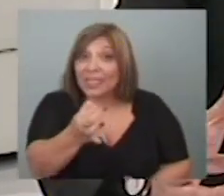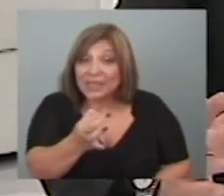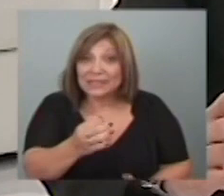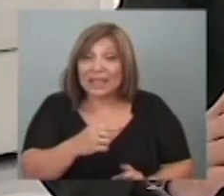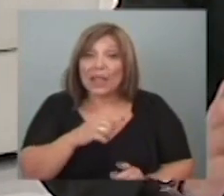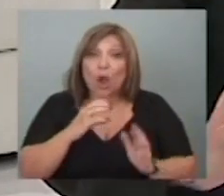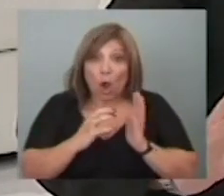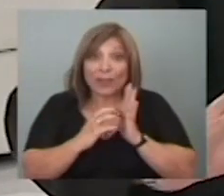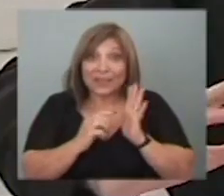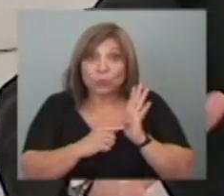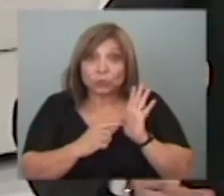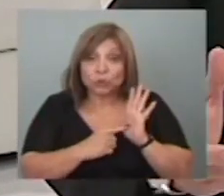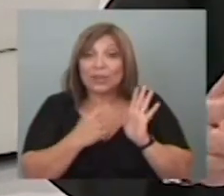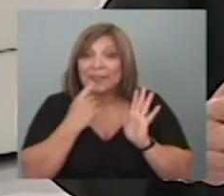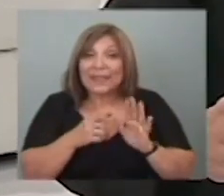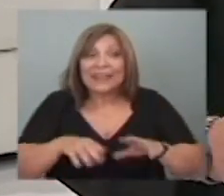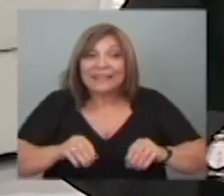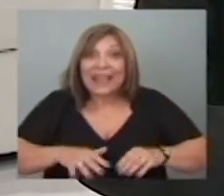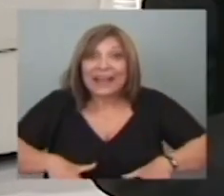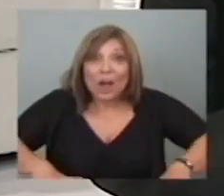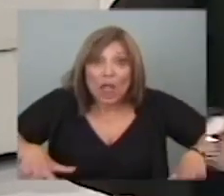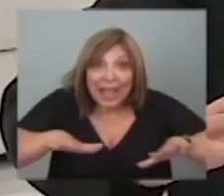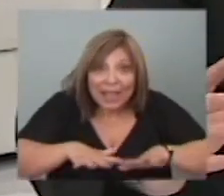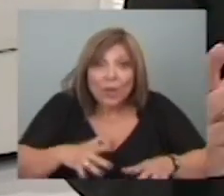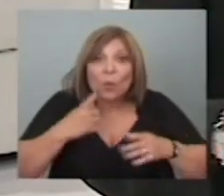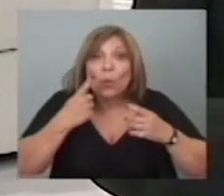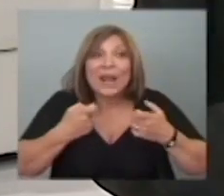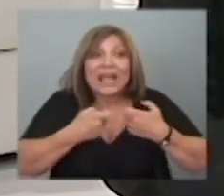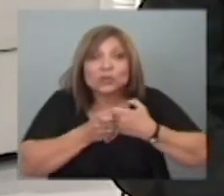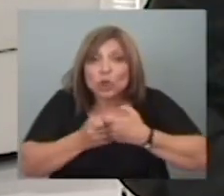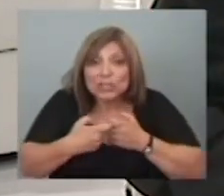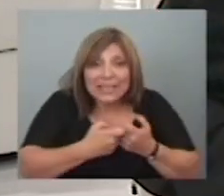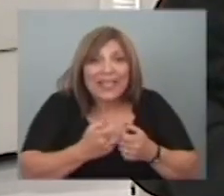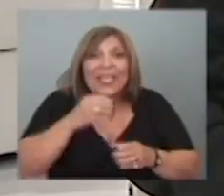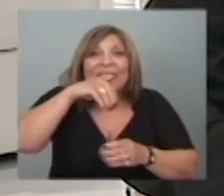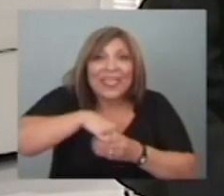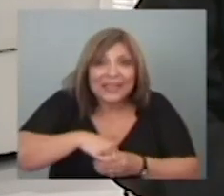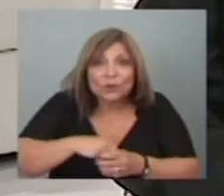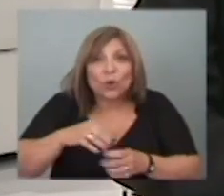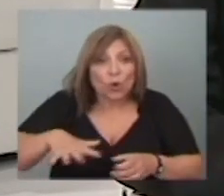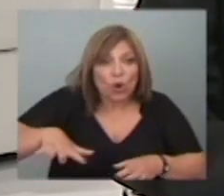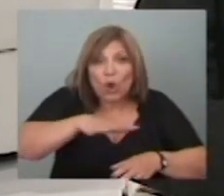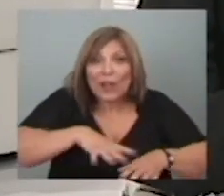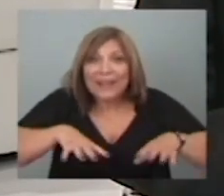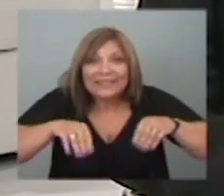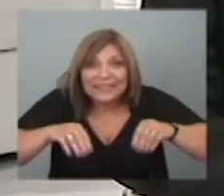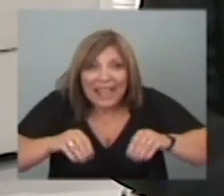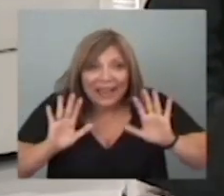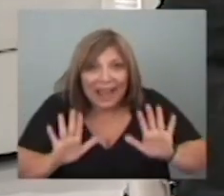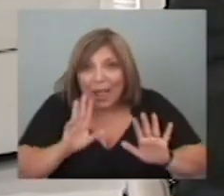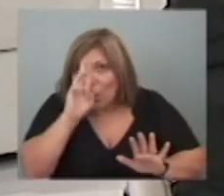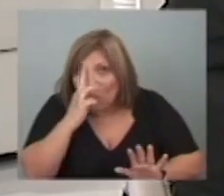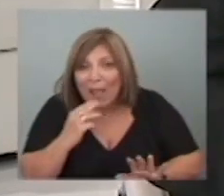de que habla de la territorialidad como una asociación dentro de un territorio que eso consiste en el Uruguay y los